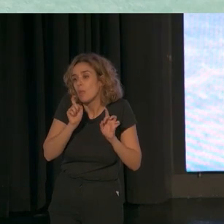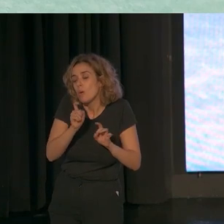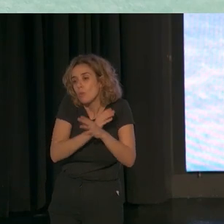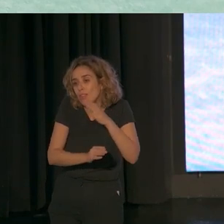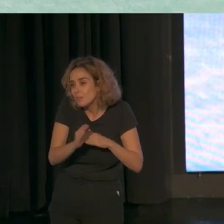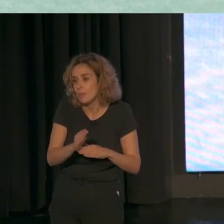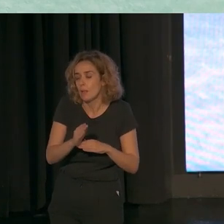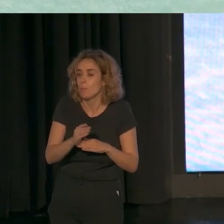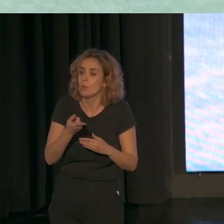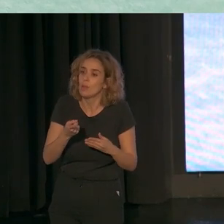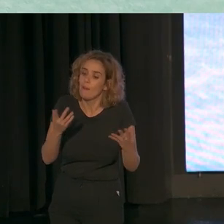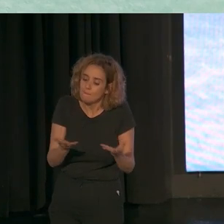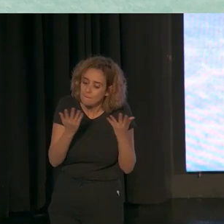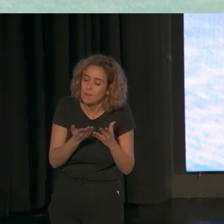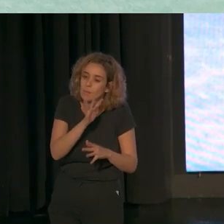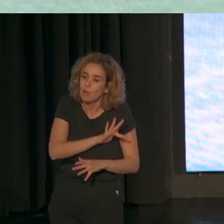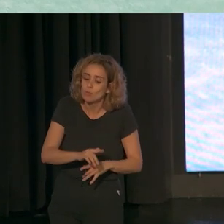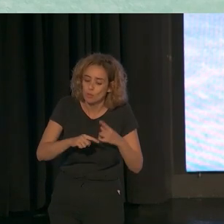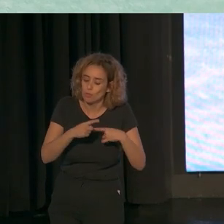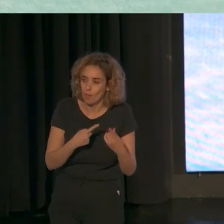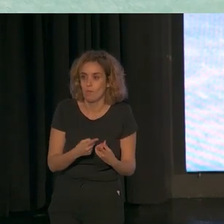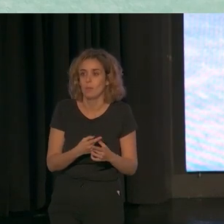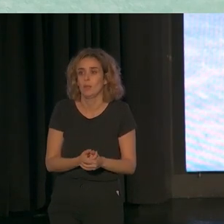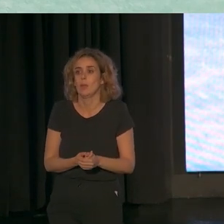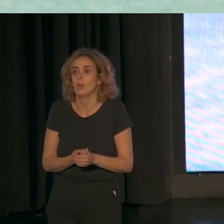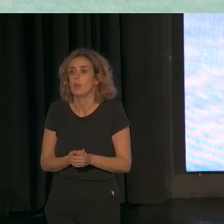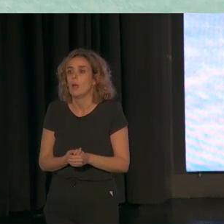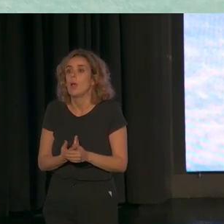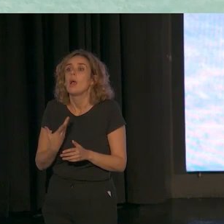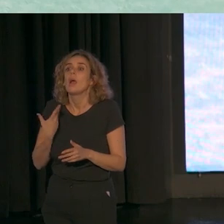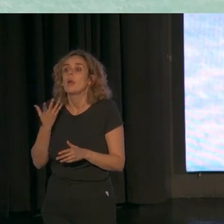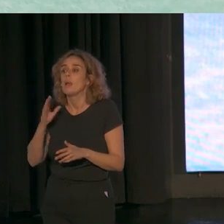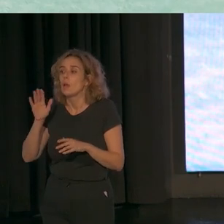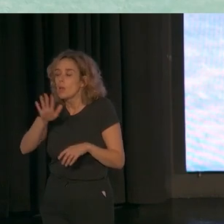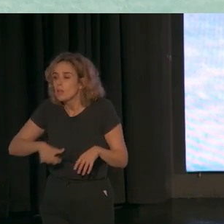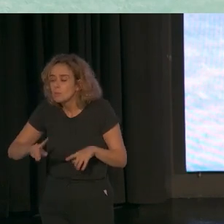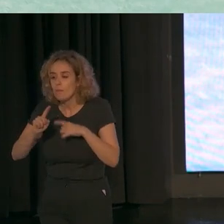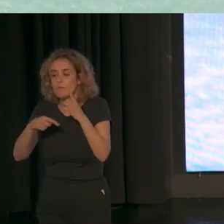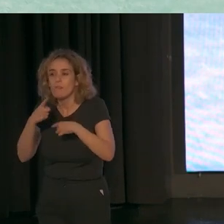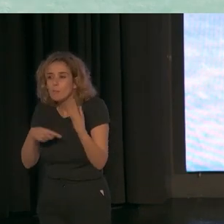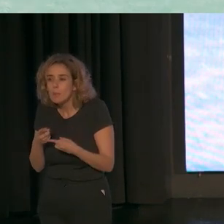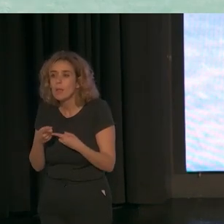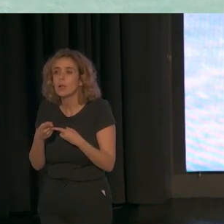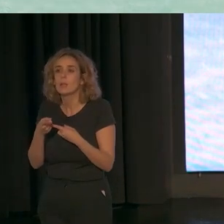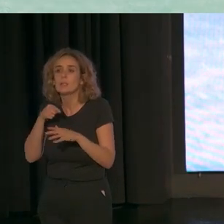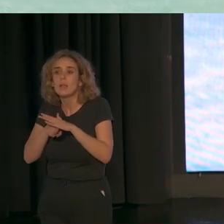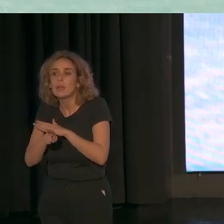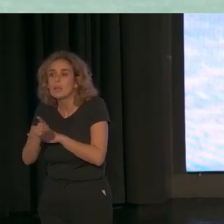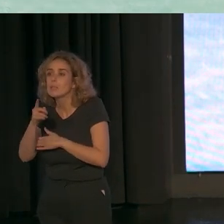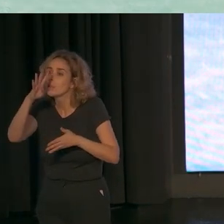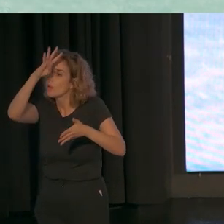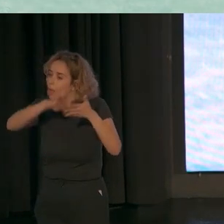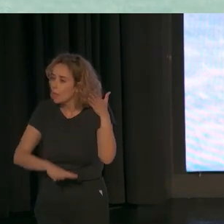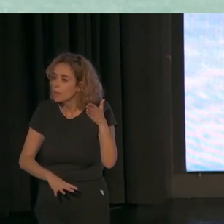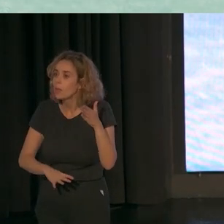solamente del niño sino también de la familia los eh spa familiars los espacios familiares que se se desarrollan en Cataluña